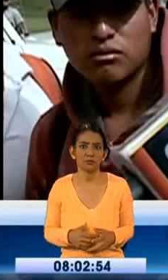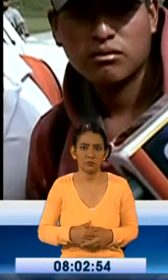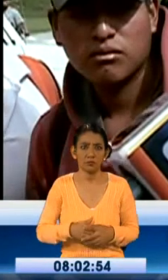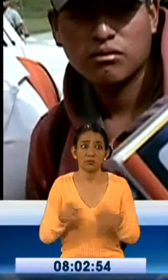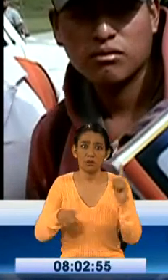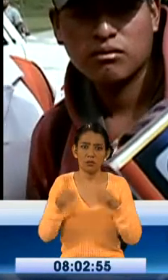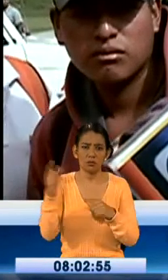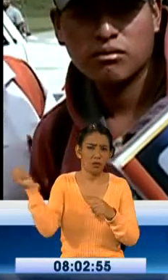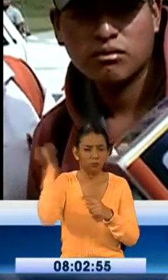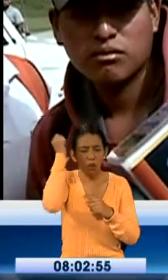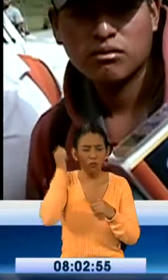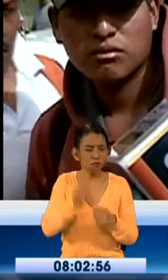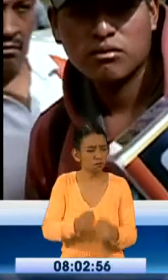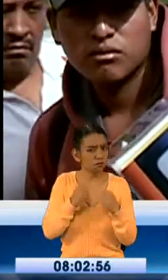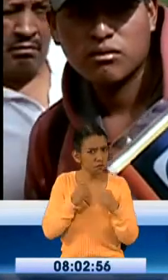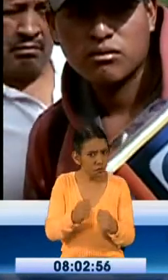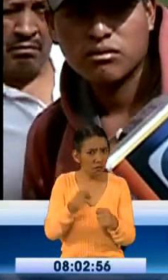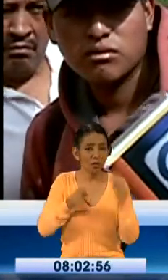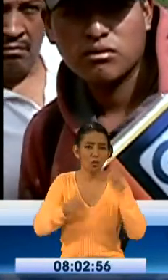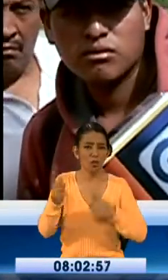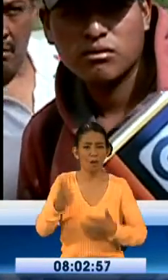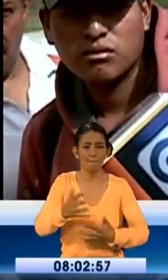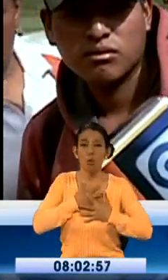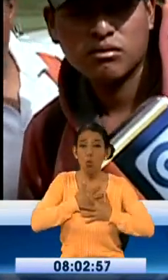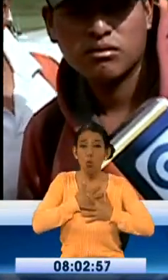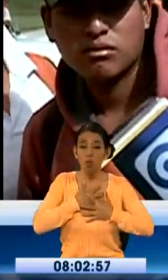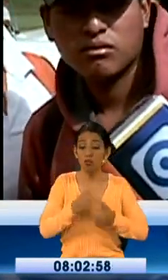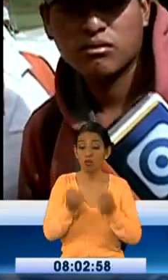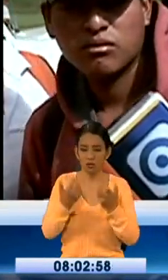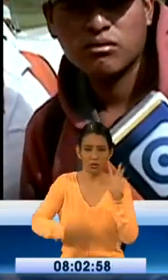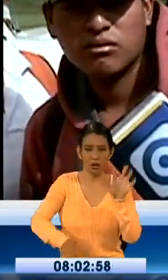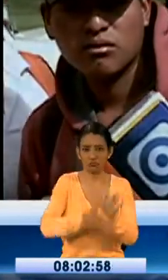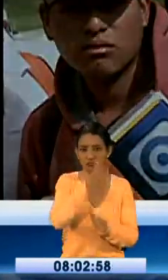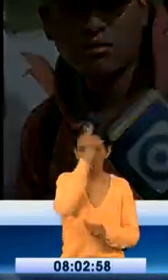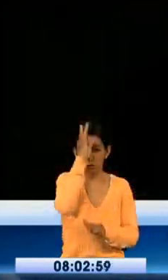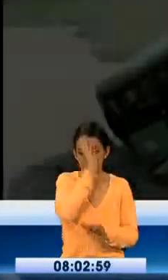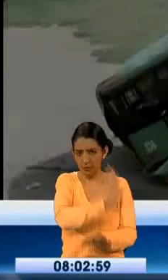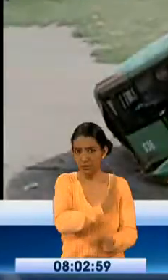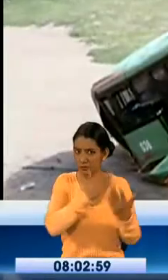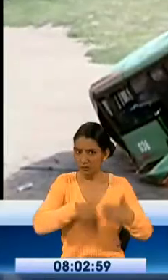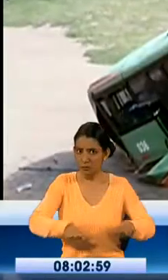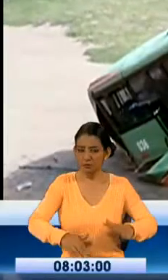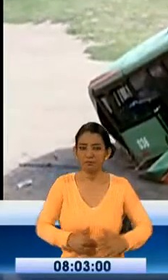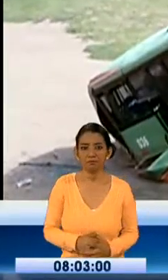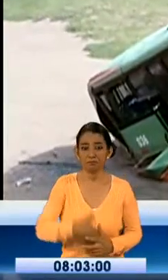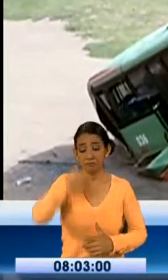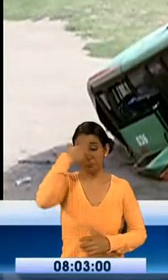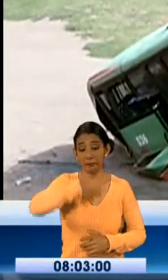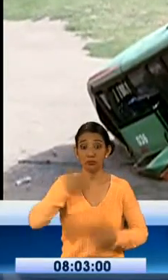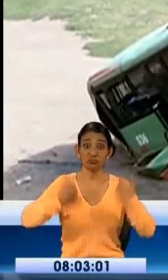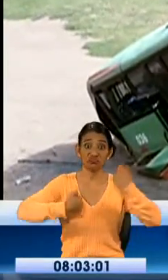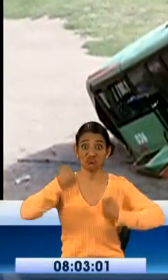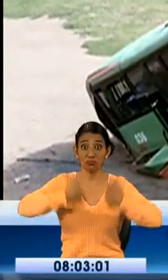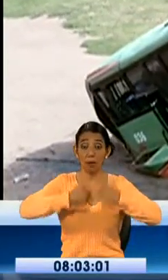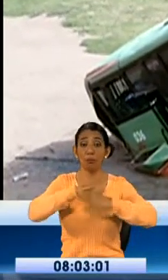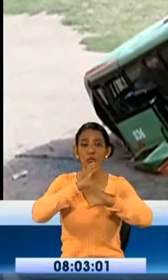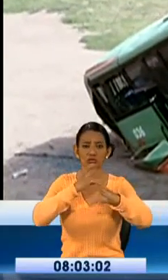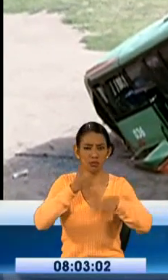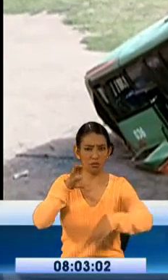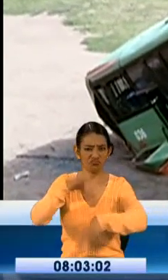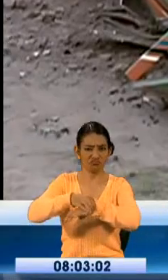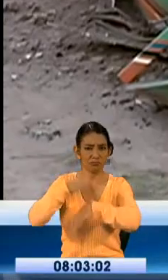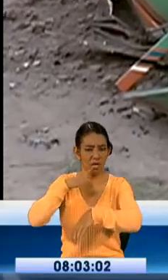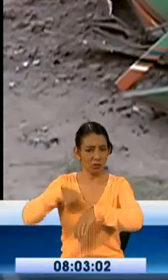traumatismos craneoencefálicos, traumatismos torácicos, que ya fueron llevados a los hospitales. El conductor del autobús fue aprehendido para las